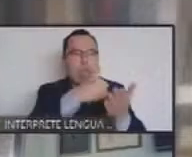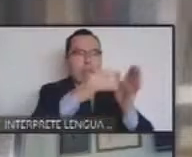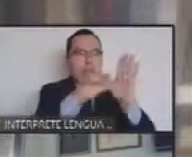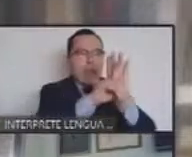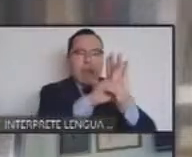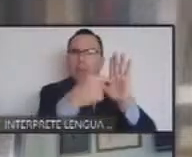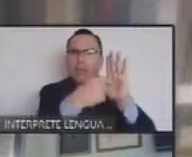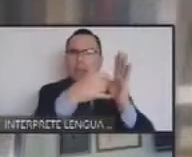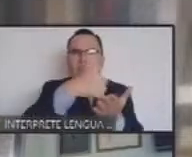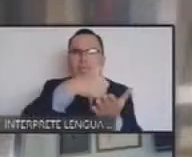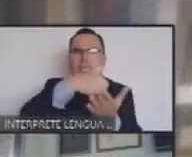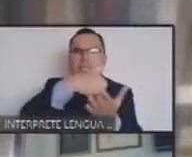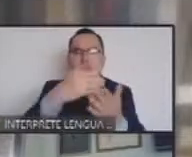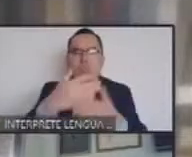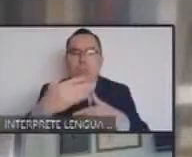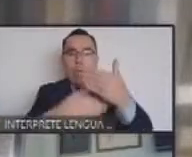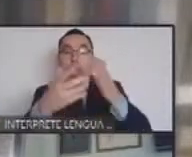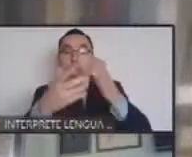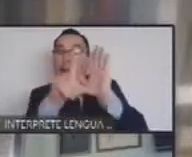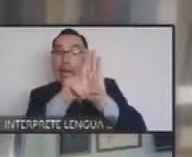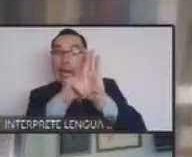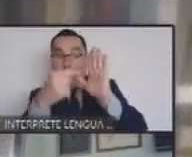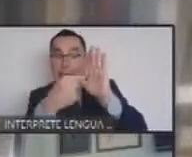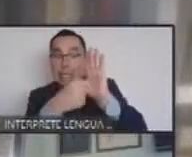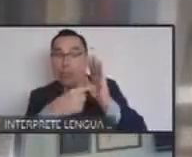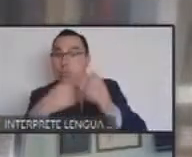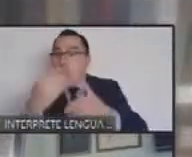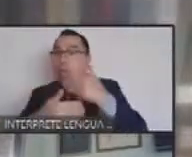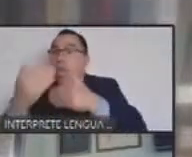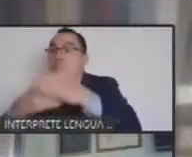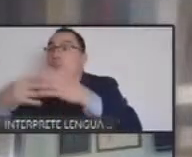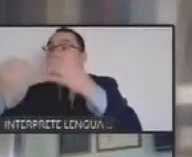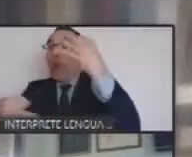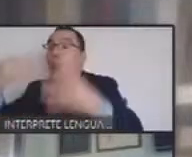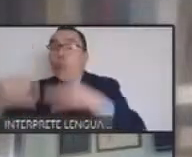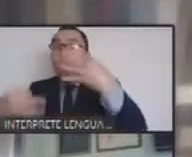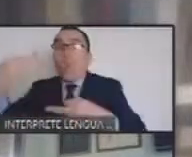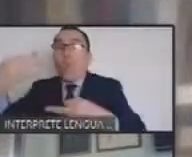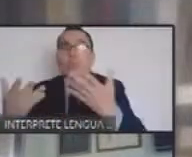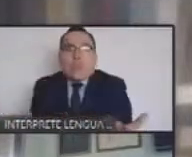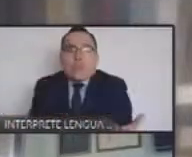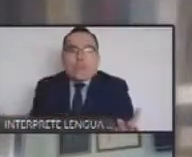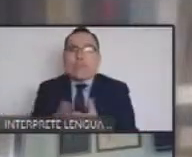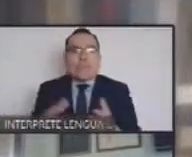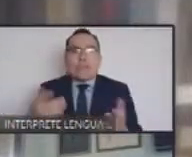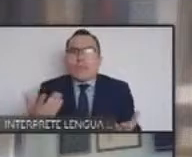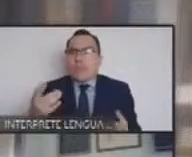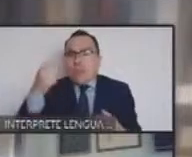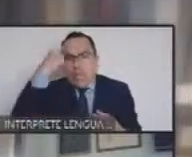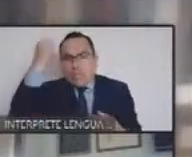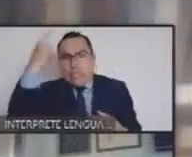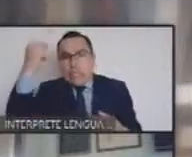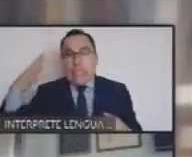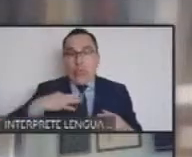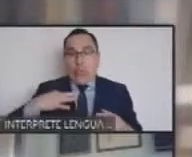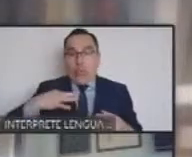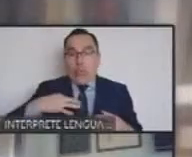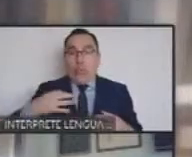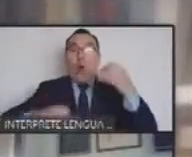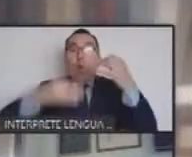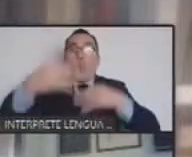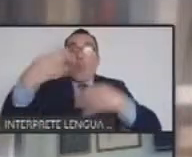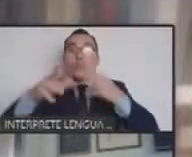legislación va a ser muy difícil que se haga justicia en el sentido que entiende la ciudadanía. Se va a hacer justicia en base a las